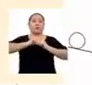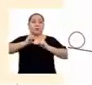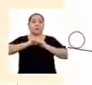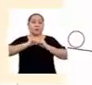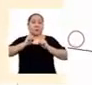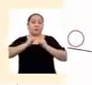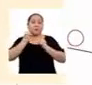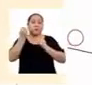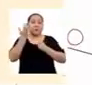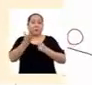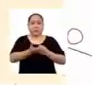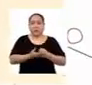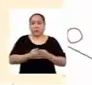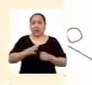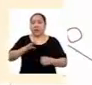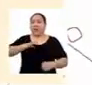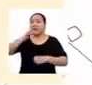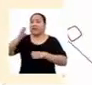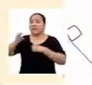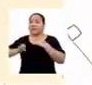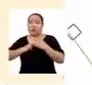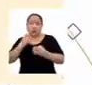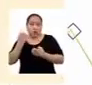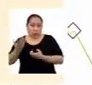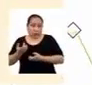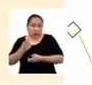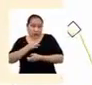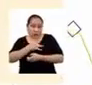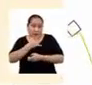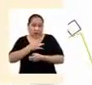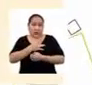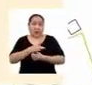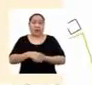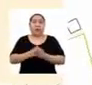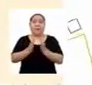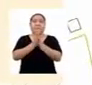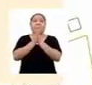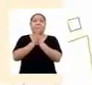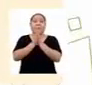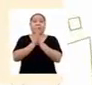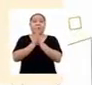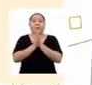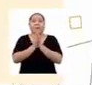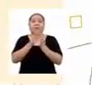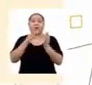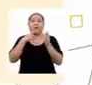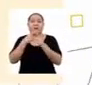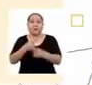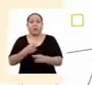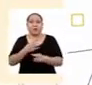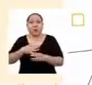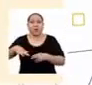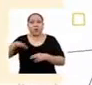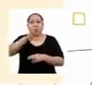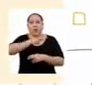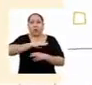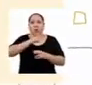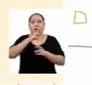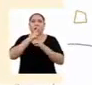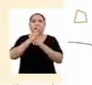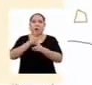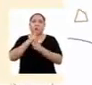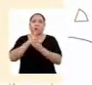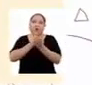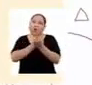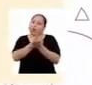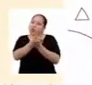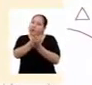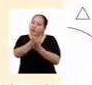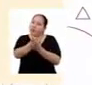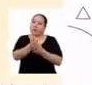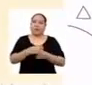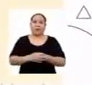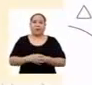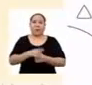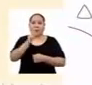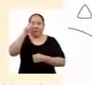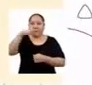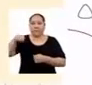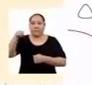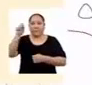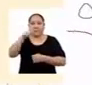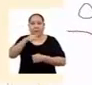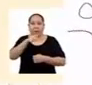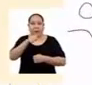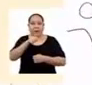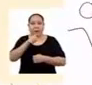actividad física y las emociones que sentimos. Por favor, responde todas las preguntas con veracidad, marcando en